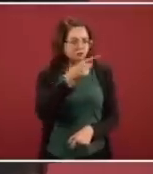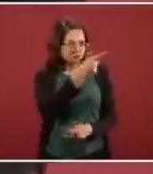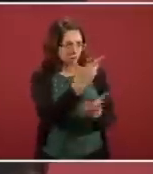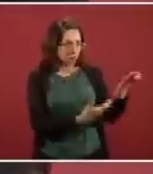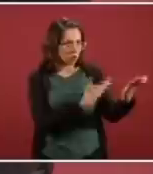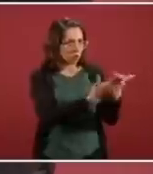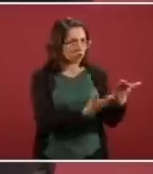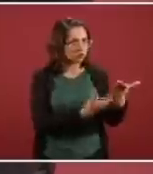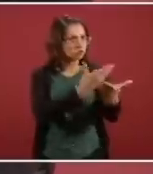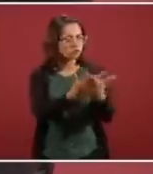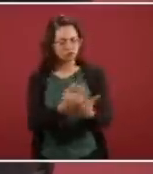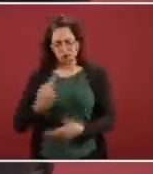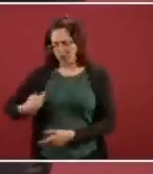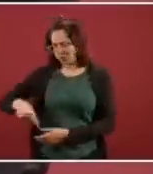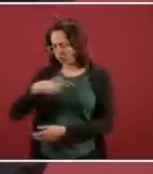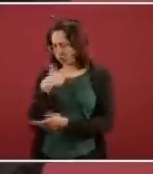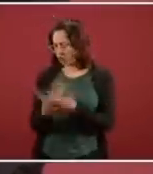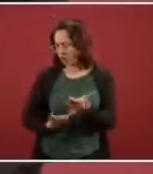estamos